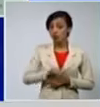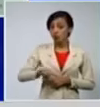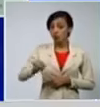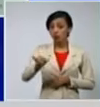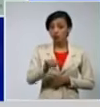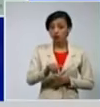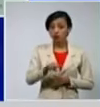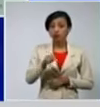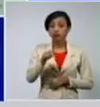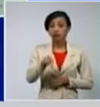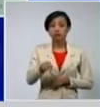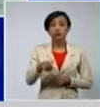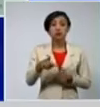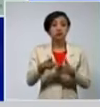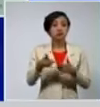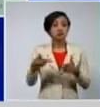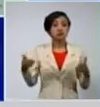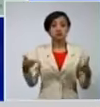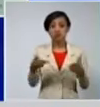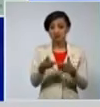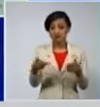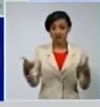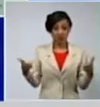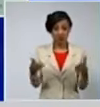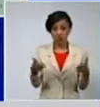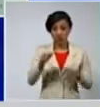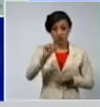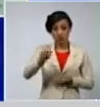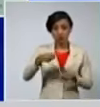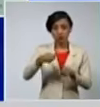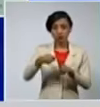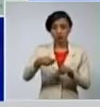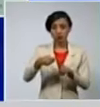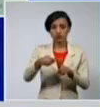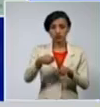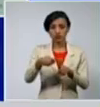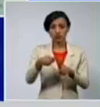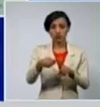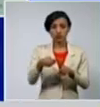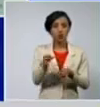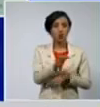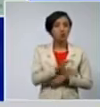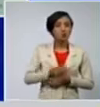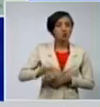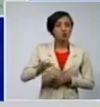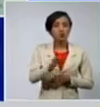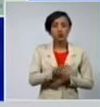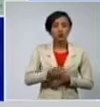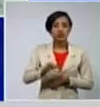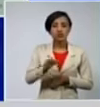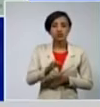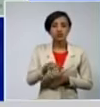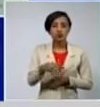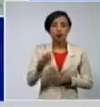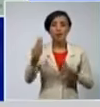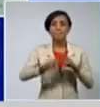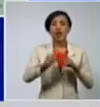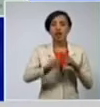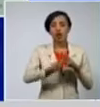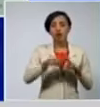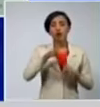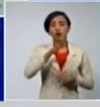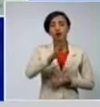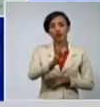con la mayor concentración como se ha venido comportando en el municipio de Bayamo, 38 de